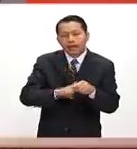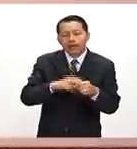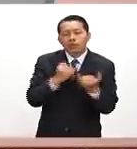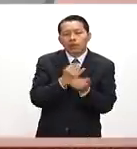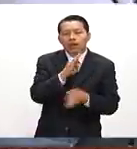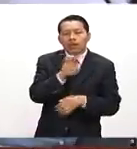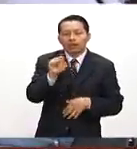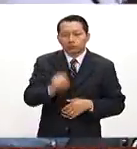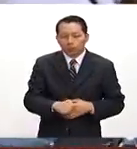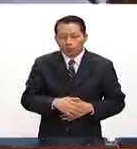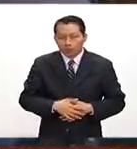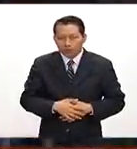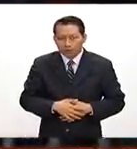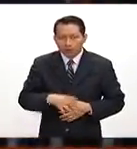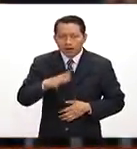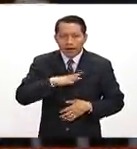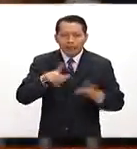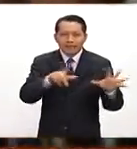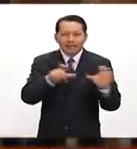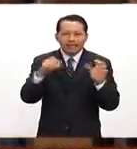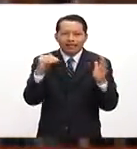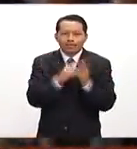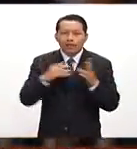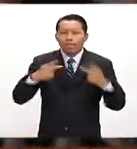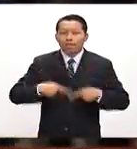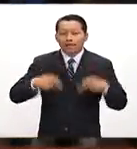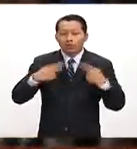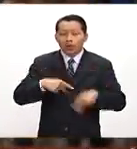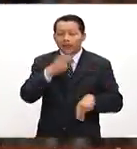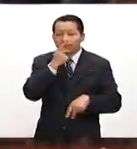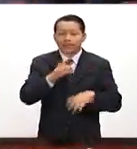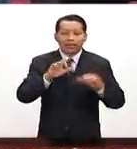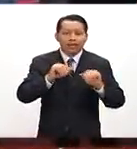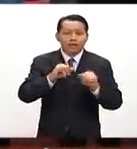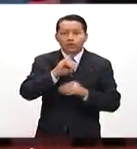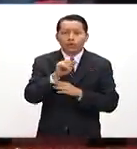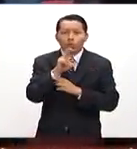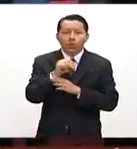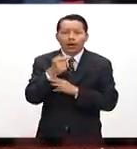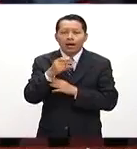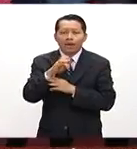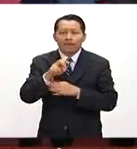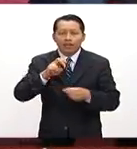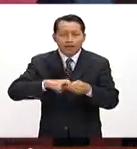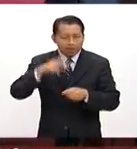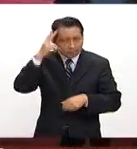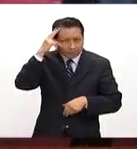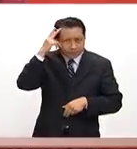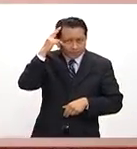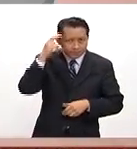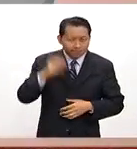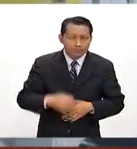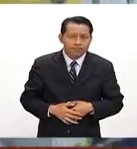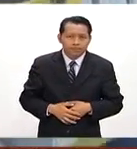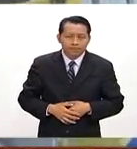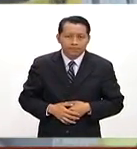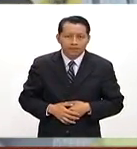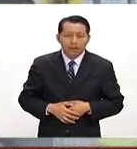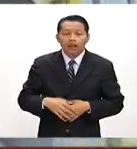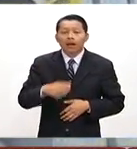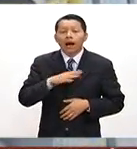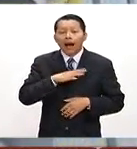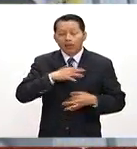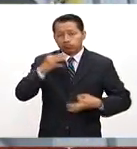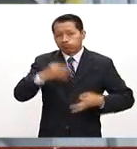Sur. Más de 700.000 personas se despiden de Juan Gabriel en el Palacio de Bellas Artes.